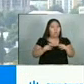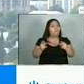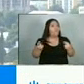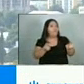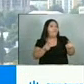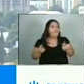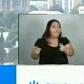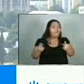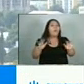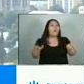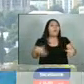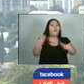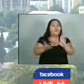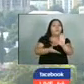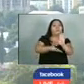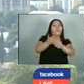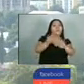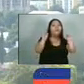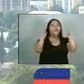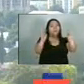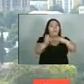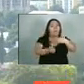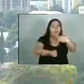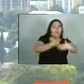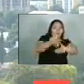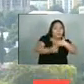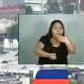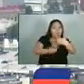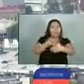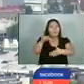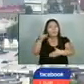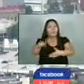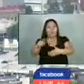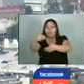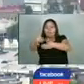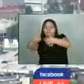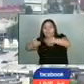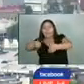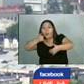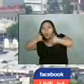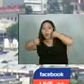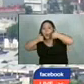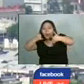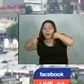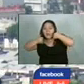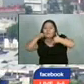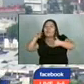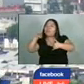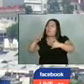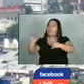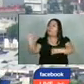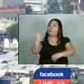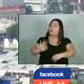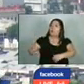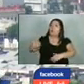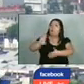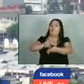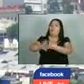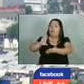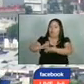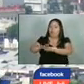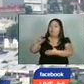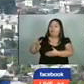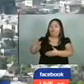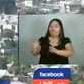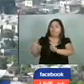dinamizando gracias al crecimiento del rubro de tecnología y del centro de llamadas. Estos sectores son los mejor remunerados y